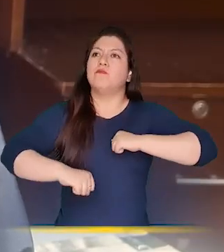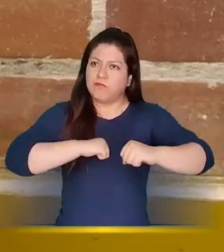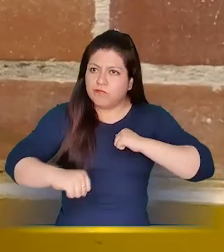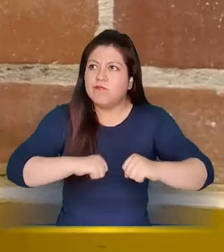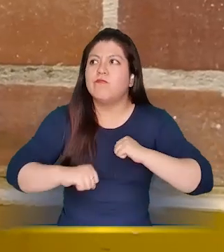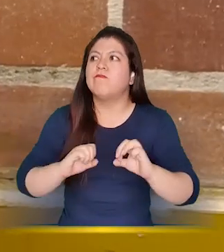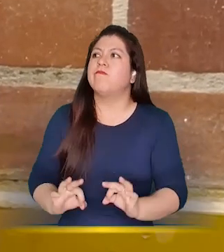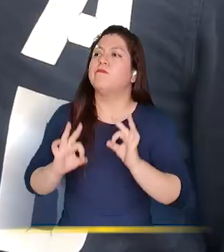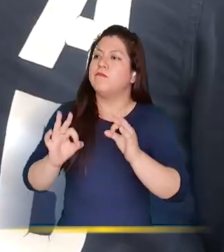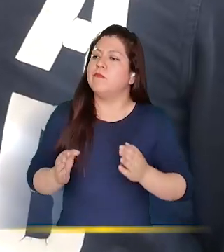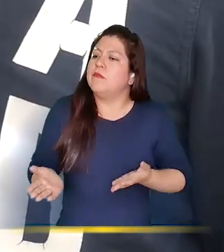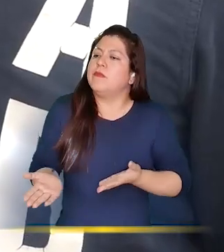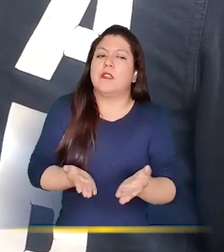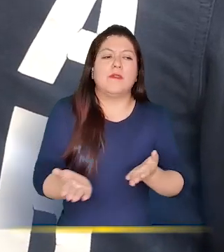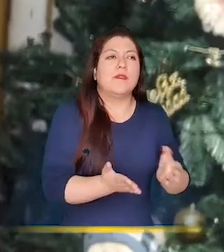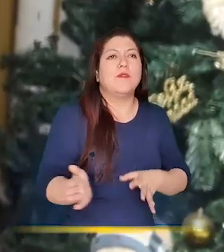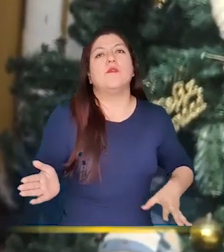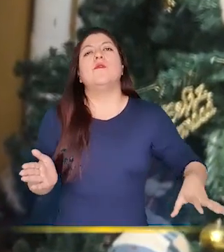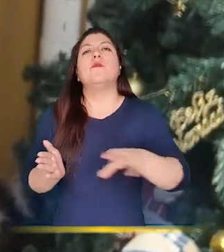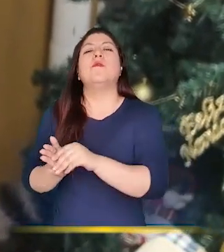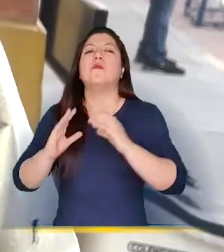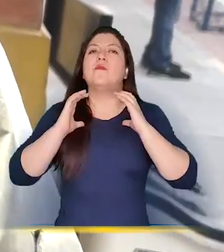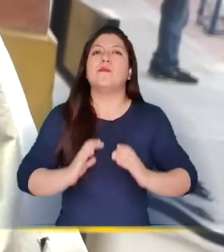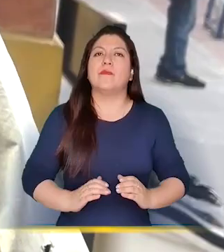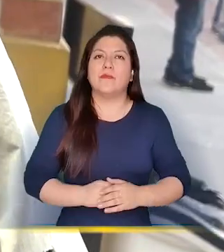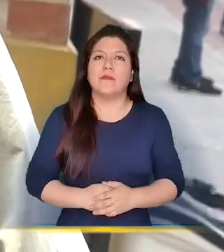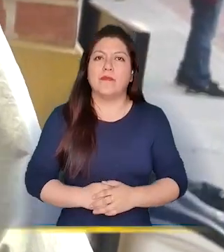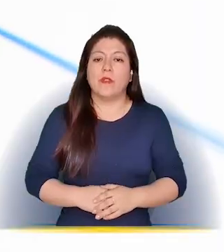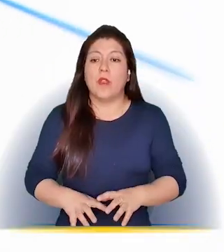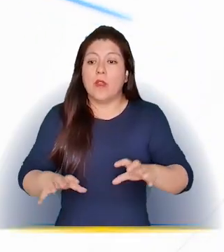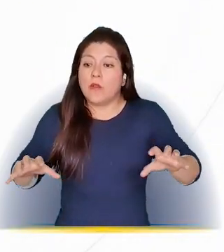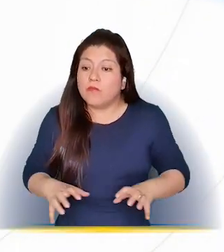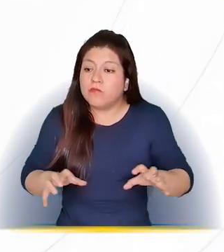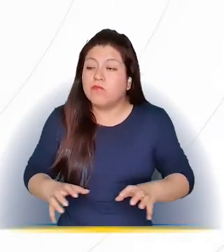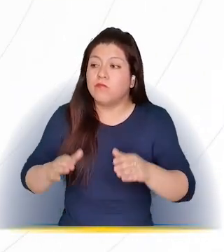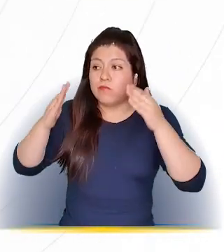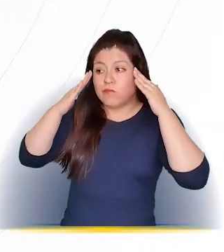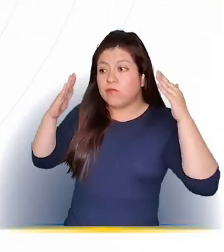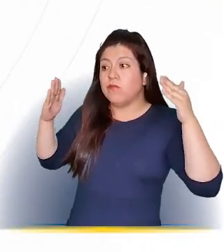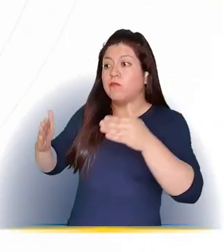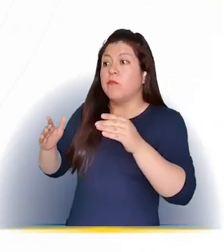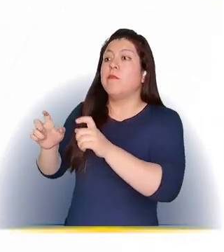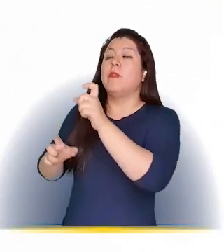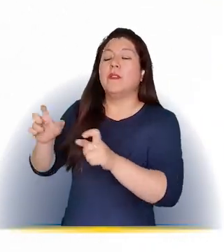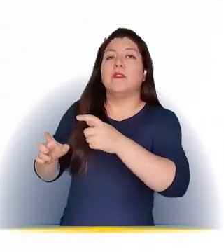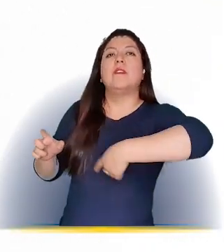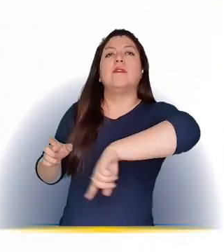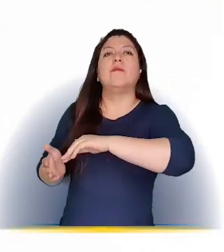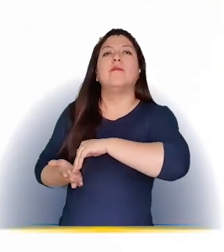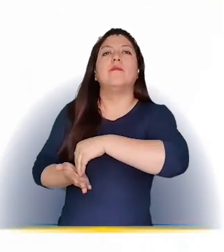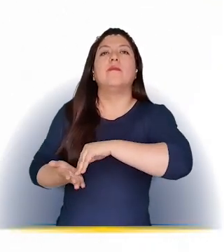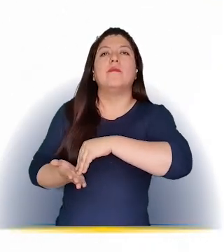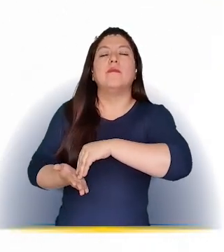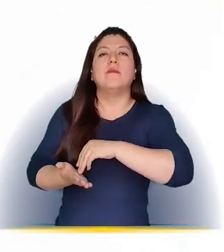Somos mujeres y hombres haciendo cosas extraordinarias al servicio de los colombianos. Jornadas móviles de atención a personas